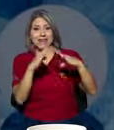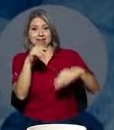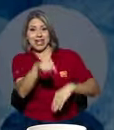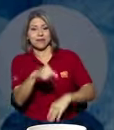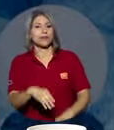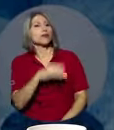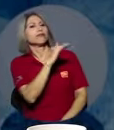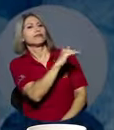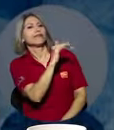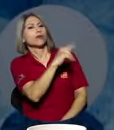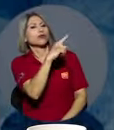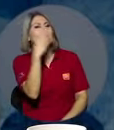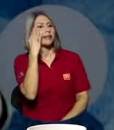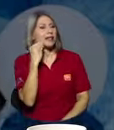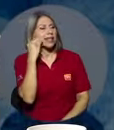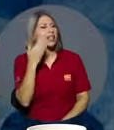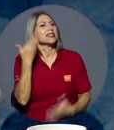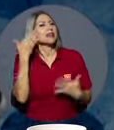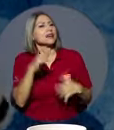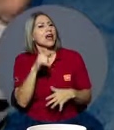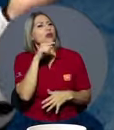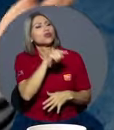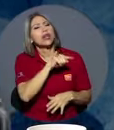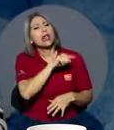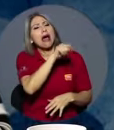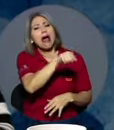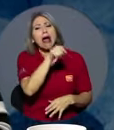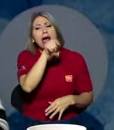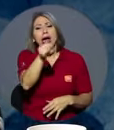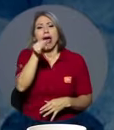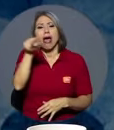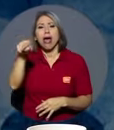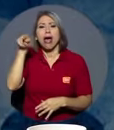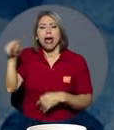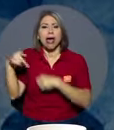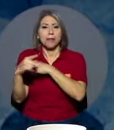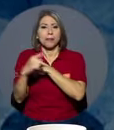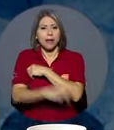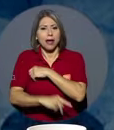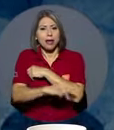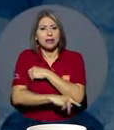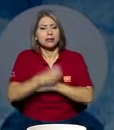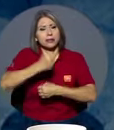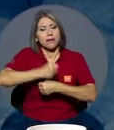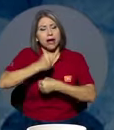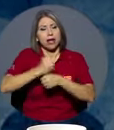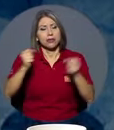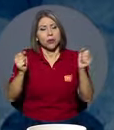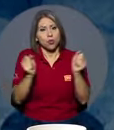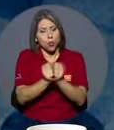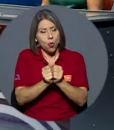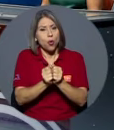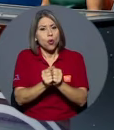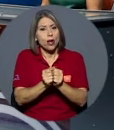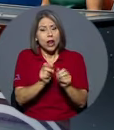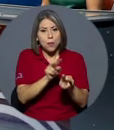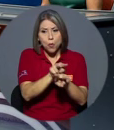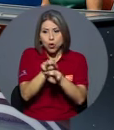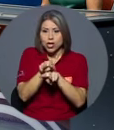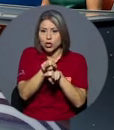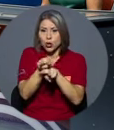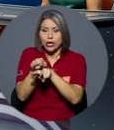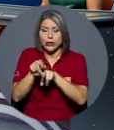Marino, usted tiene mucha experiencia en ese tema, ha viajado a lo largo y ancho del país trabajando el tema